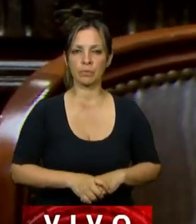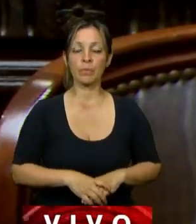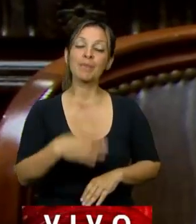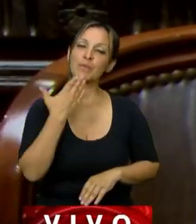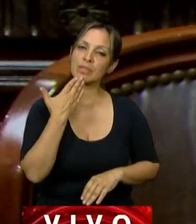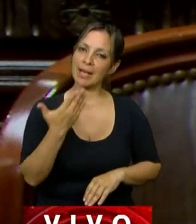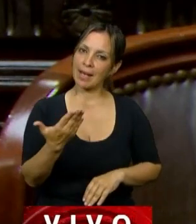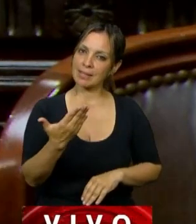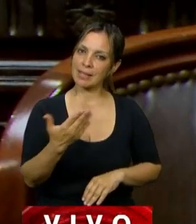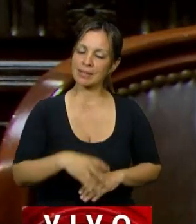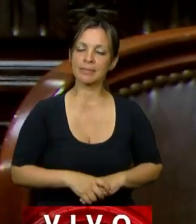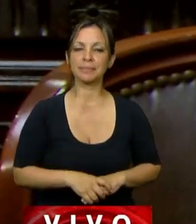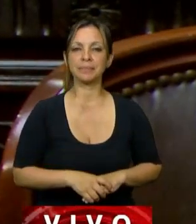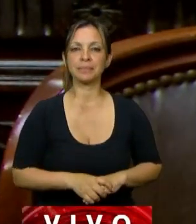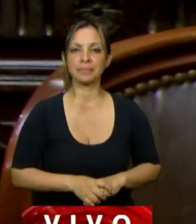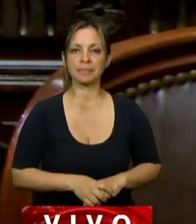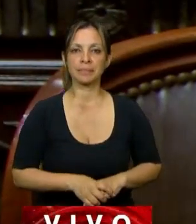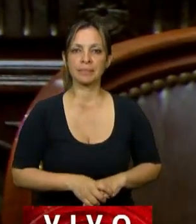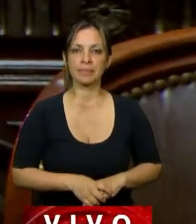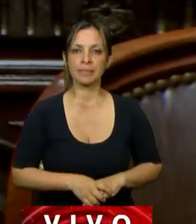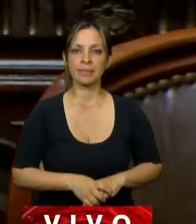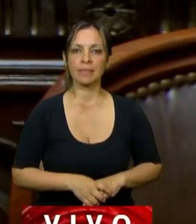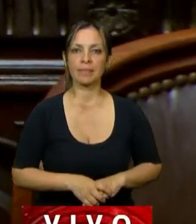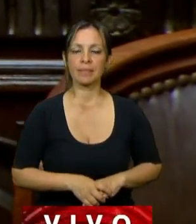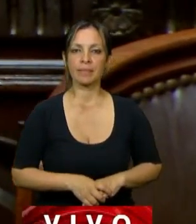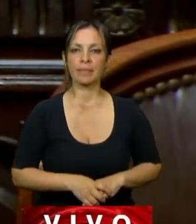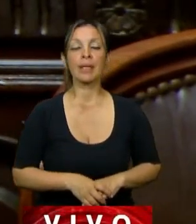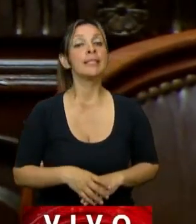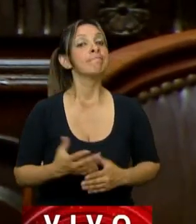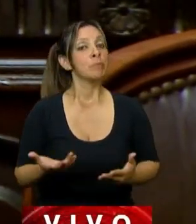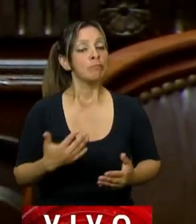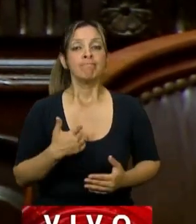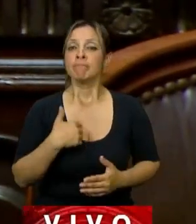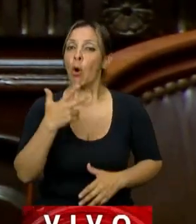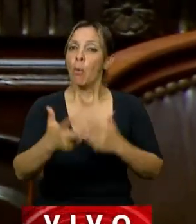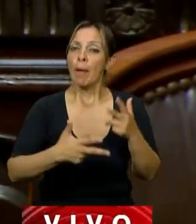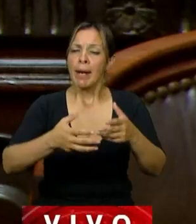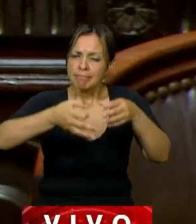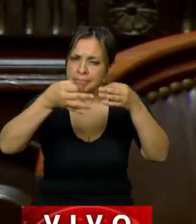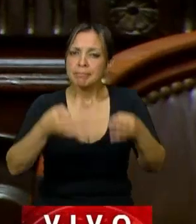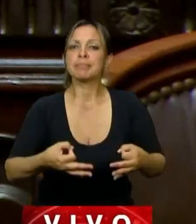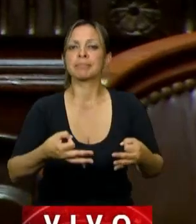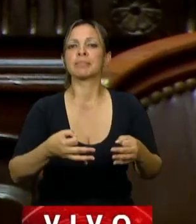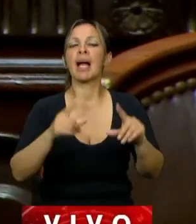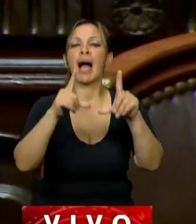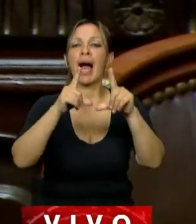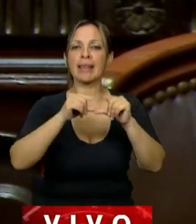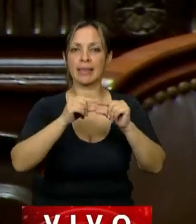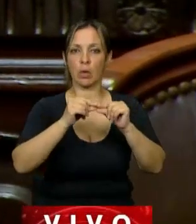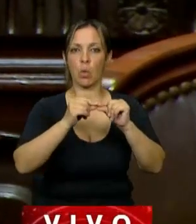Gracias, señor presidente. Mire, voy a hablar específicamente del